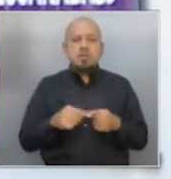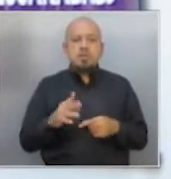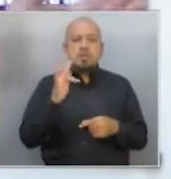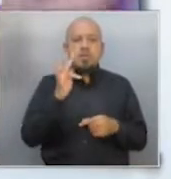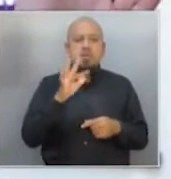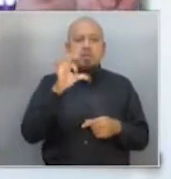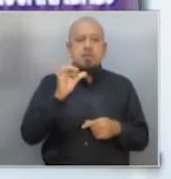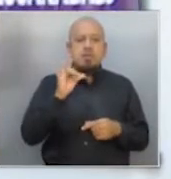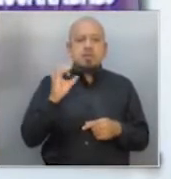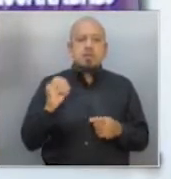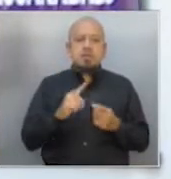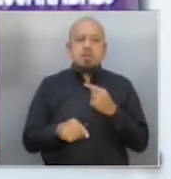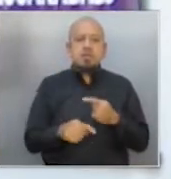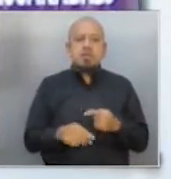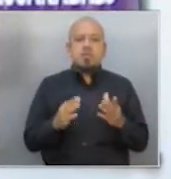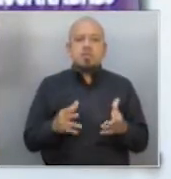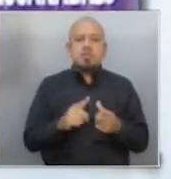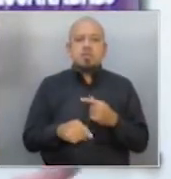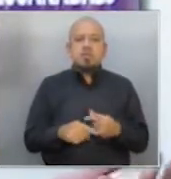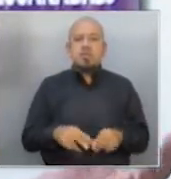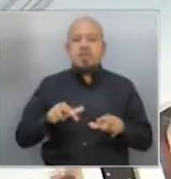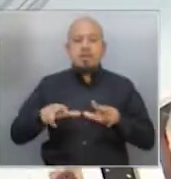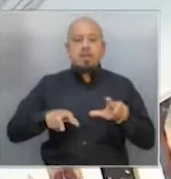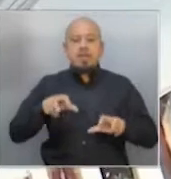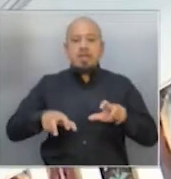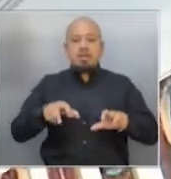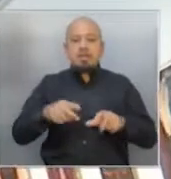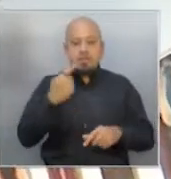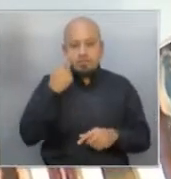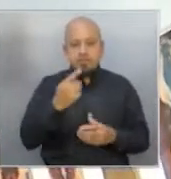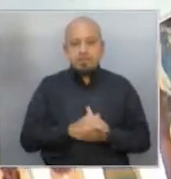Sico con su muestra El vientre del escarabajo. Cuestión de escalas.